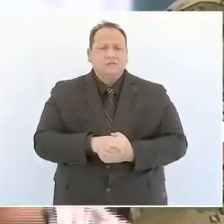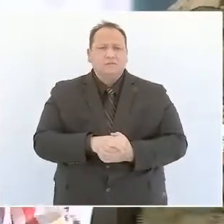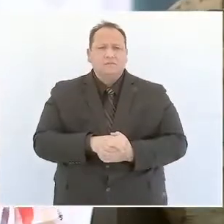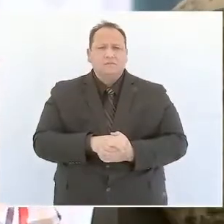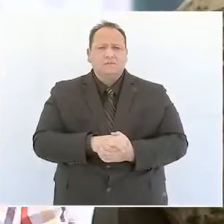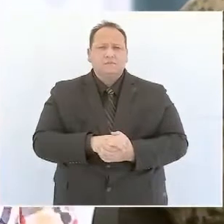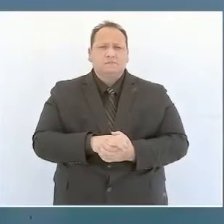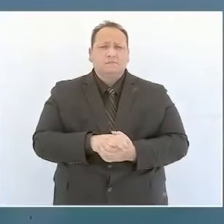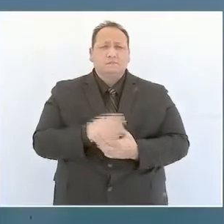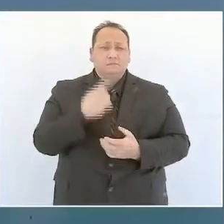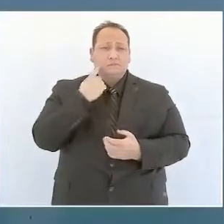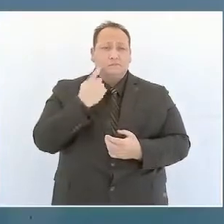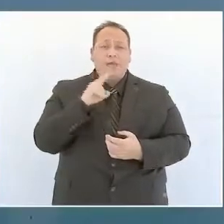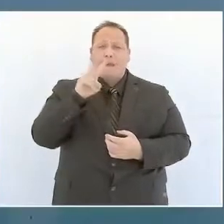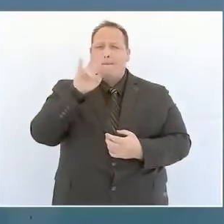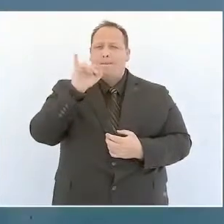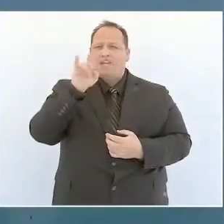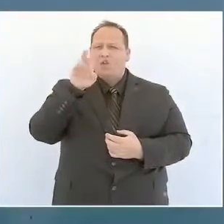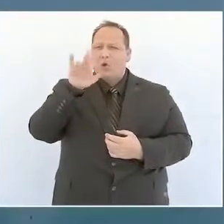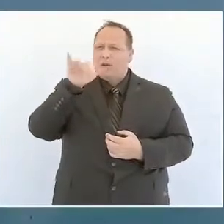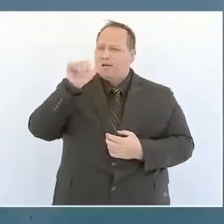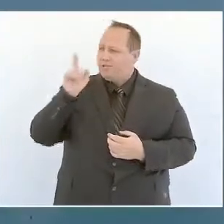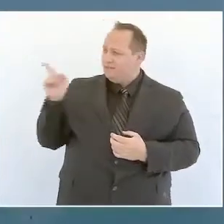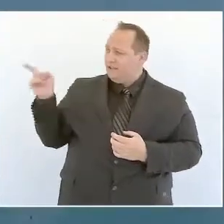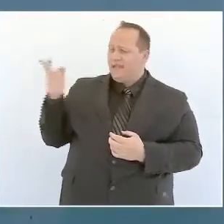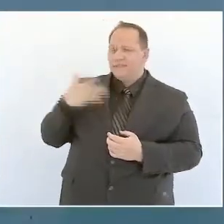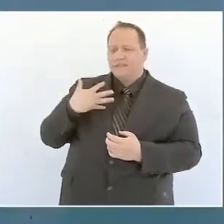Aquí está Victoria